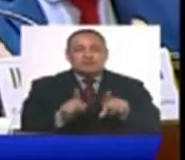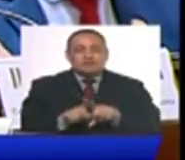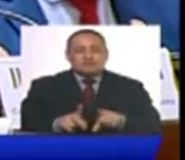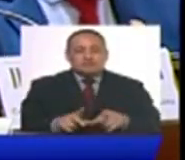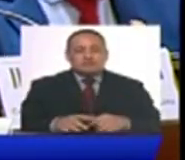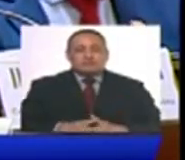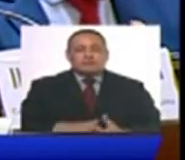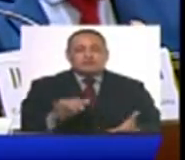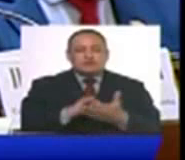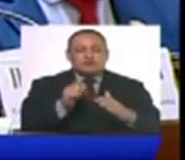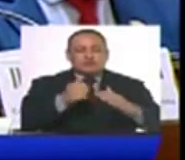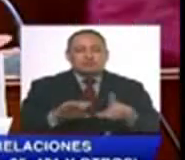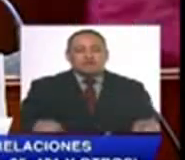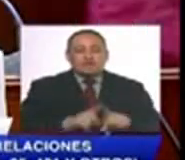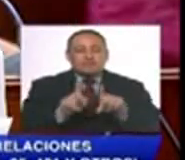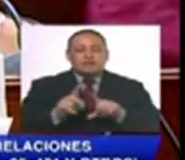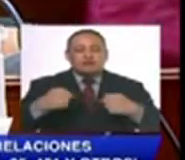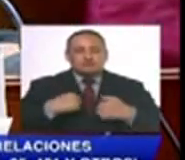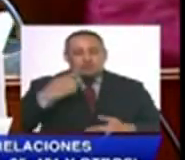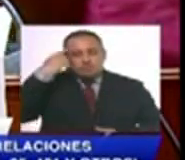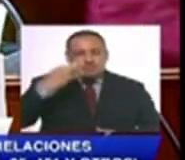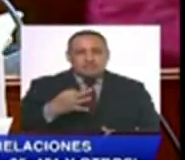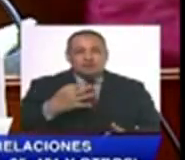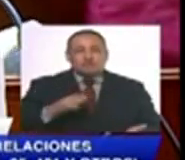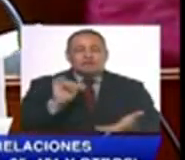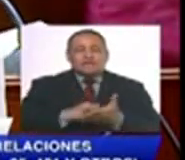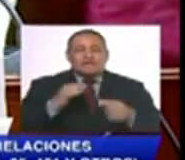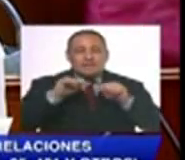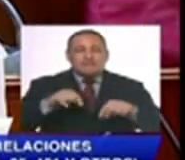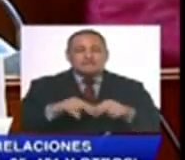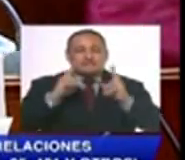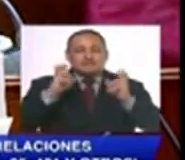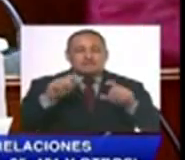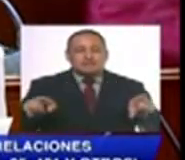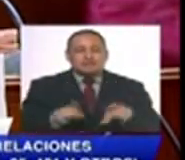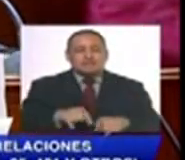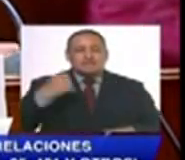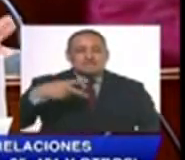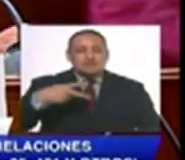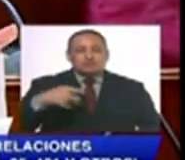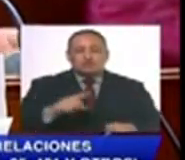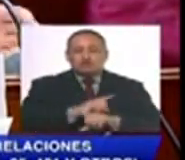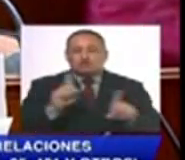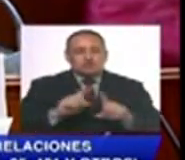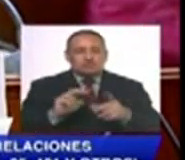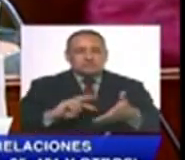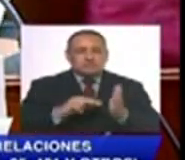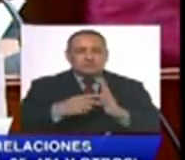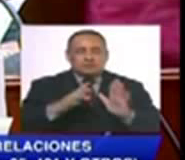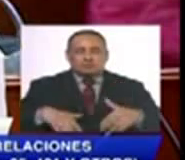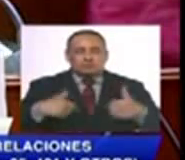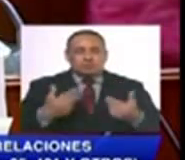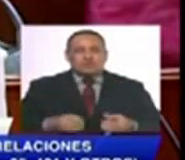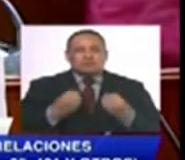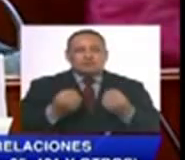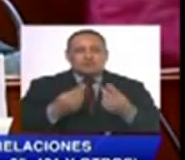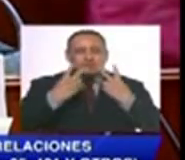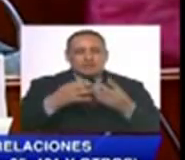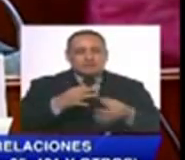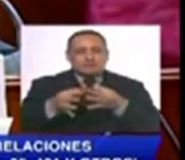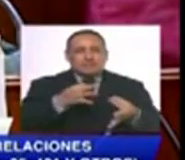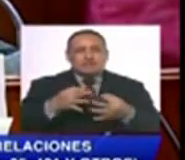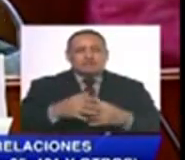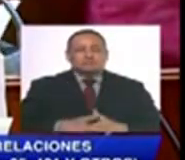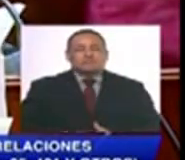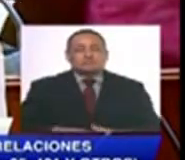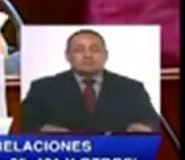el proyecto tendría que presentarse nuevamente en la Comisión de Constitución y seguir el conducto regular. Es algo que no sabemos